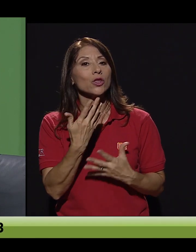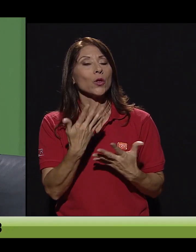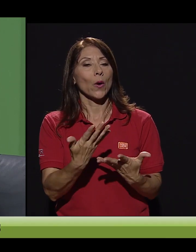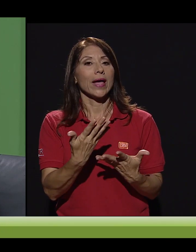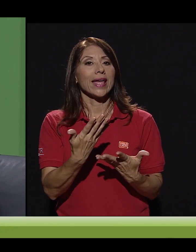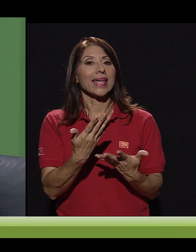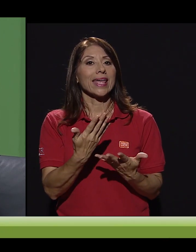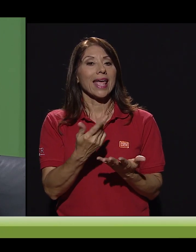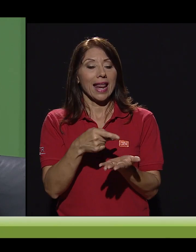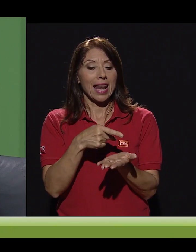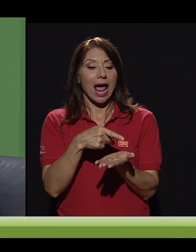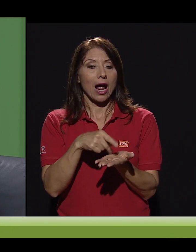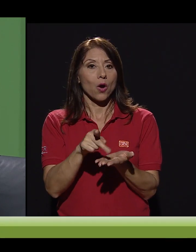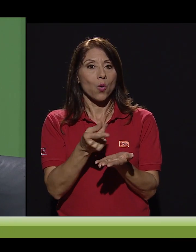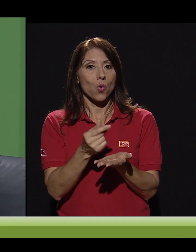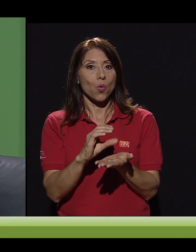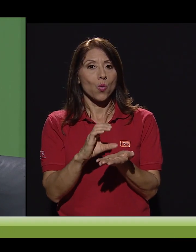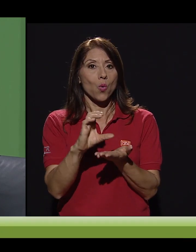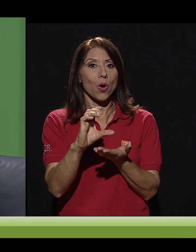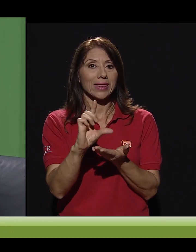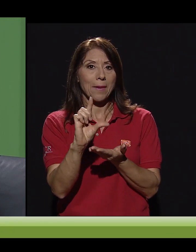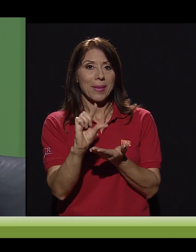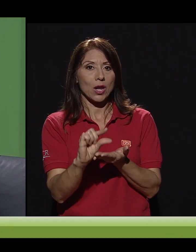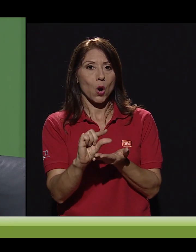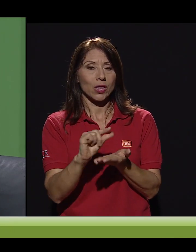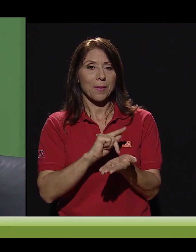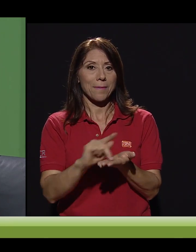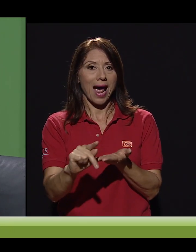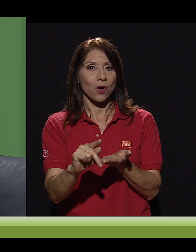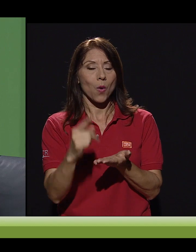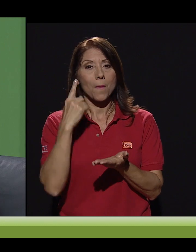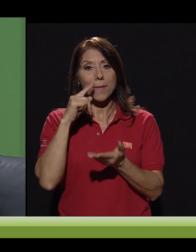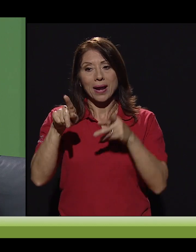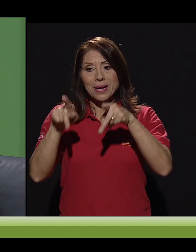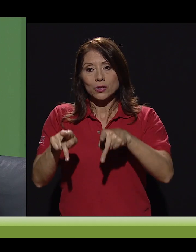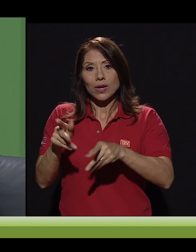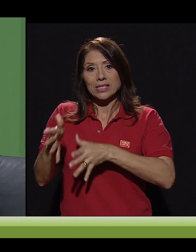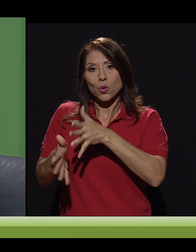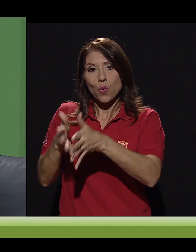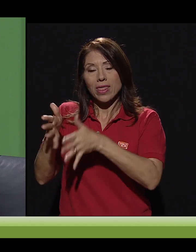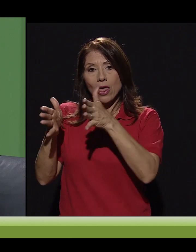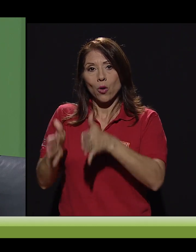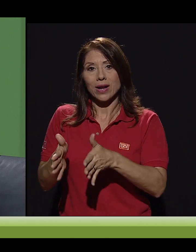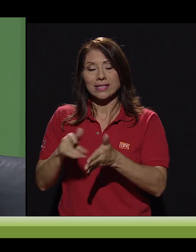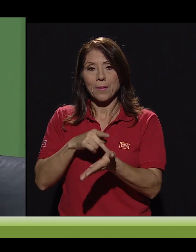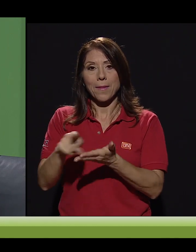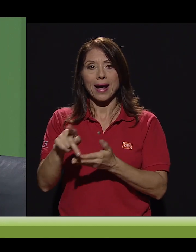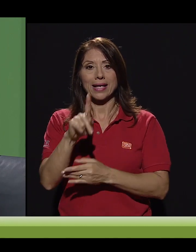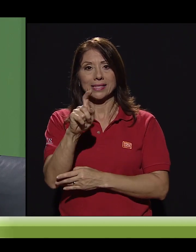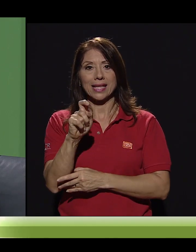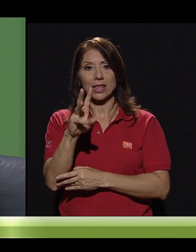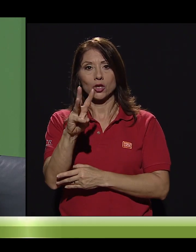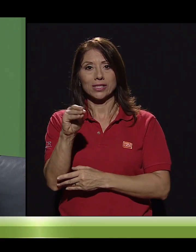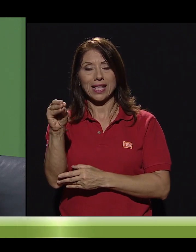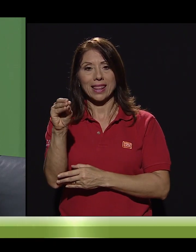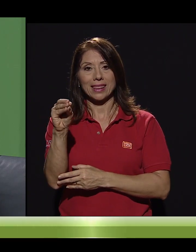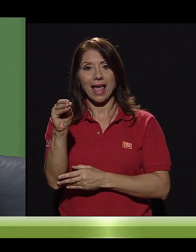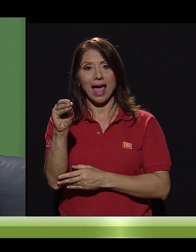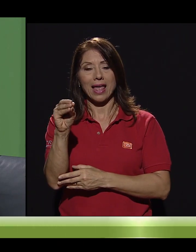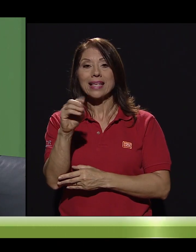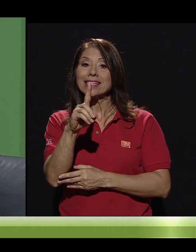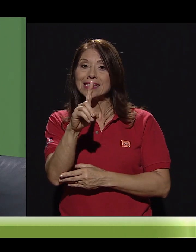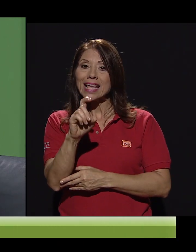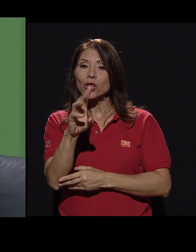cuota menor De pago Que cubre el básico Es para los cuidadores 160 dólares ¿Verdad?